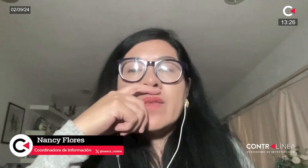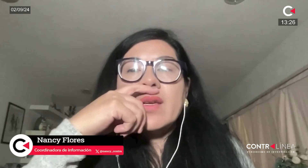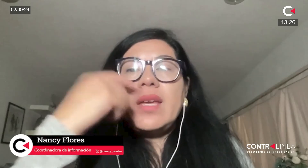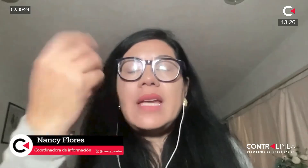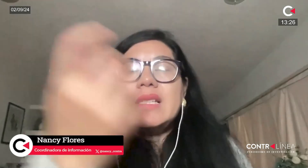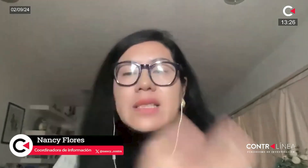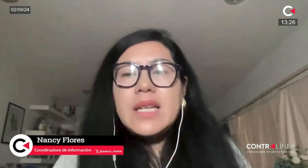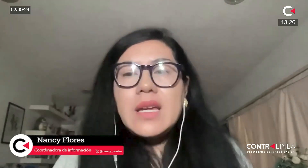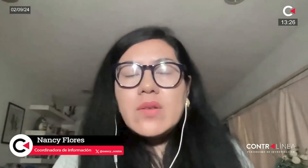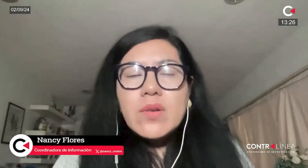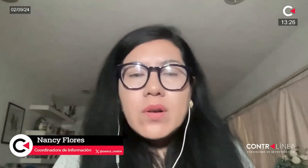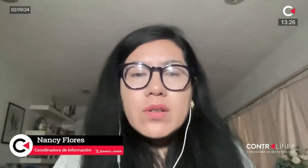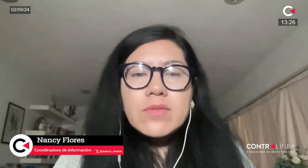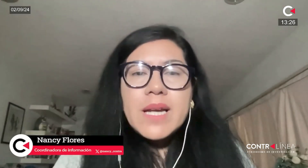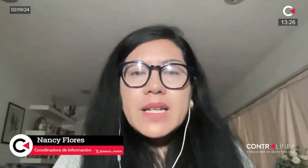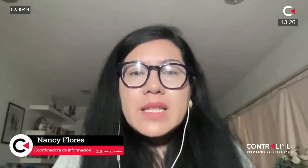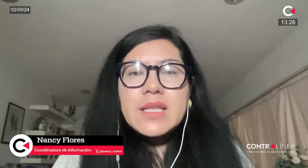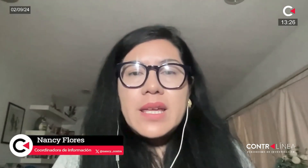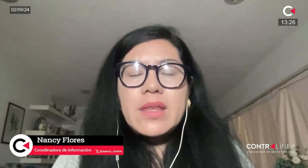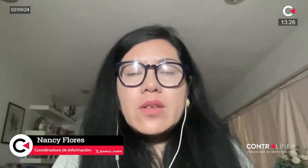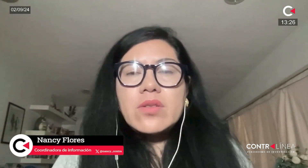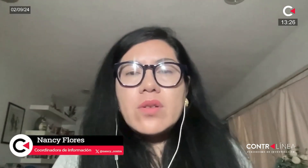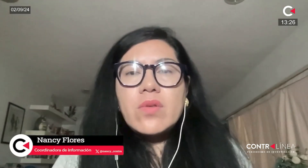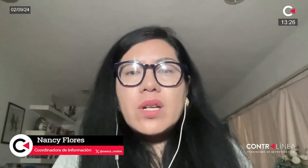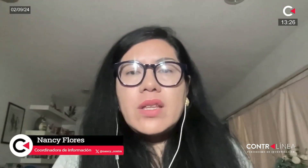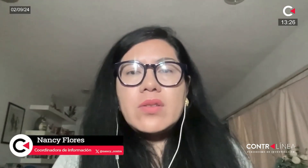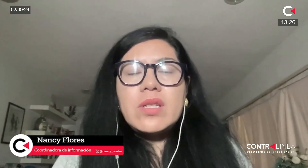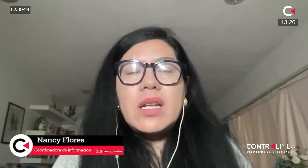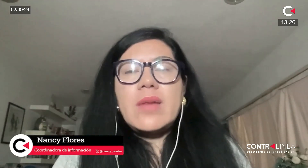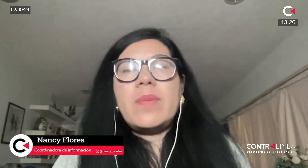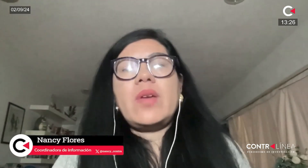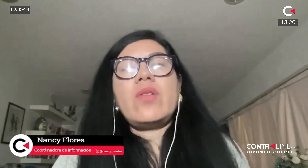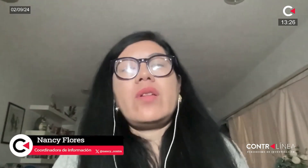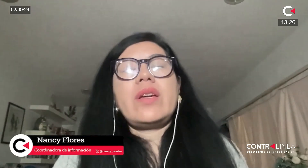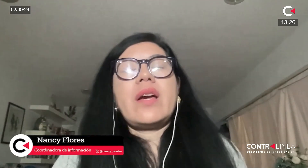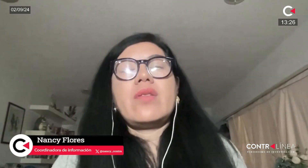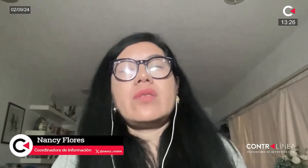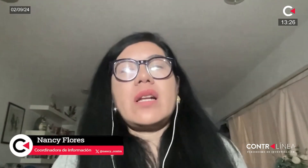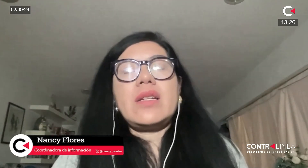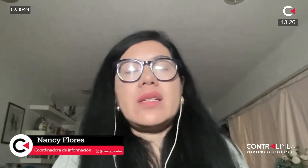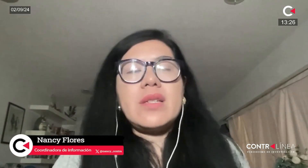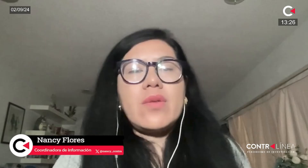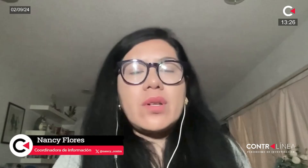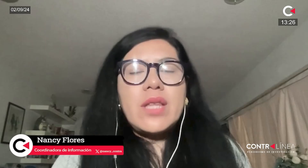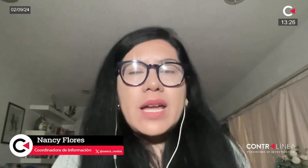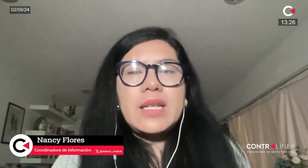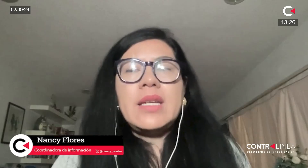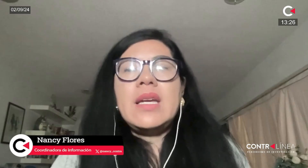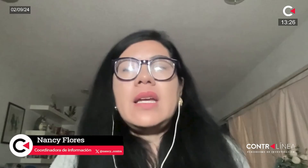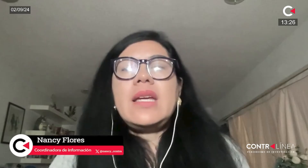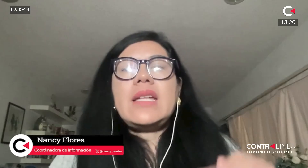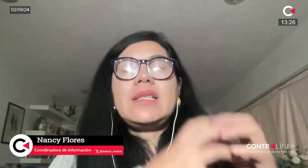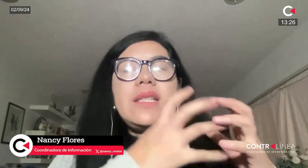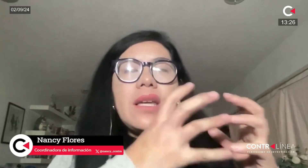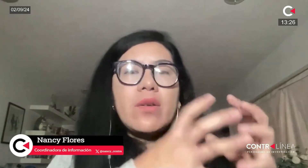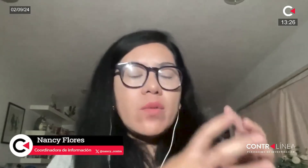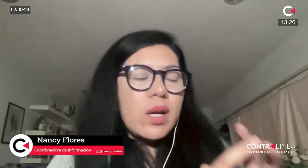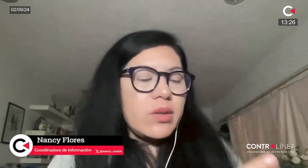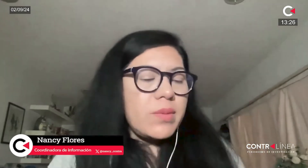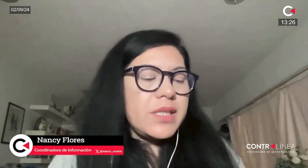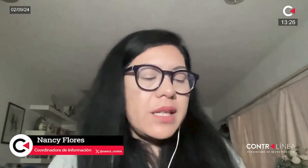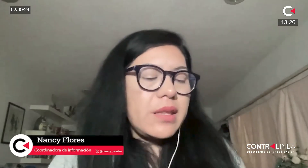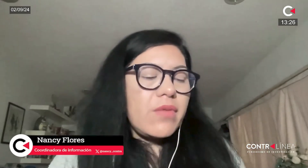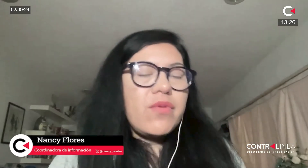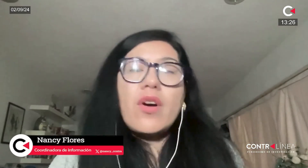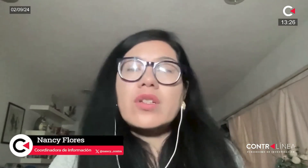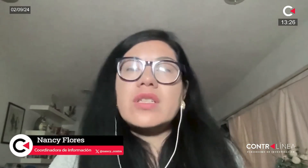1994? ¿Qué hicieron con los magnicidios ocurridos en el periodo de Carlos Salinas de Gortari? ¿Qué hicieron